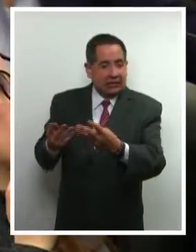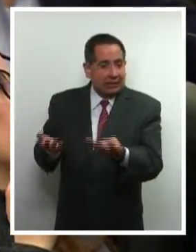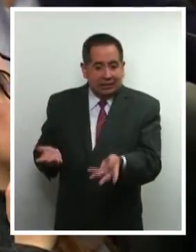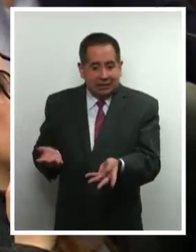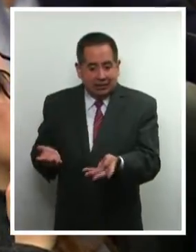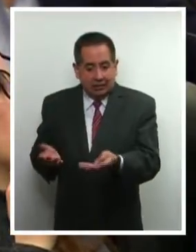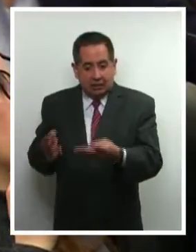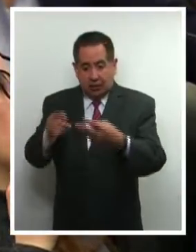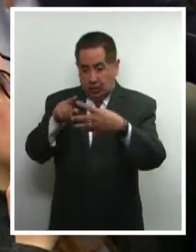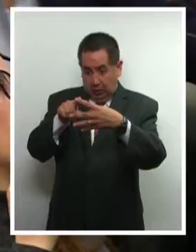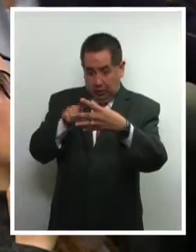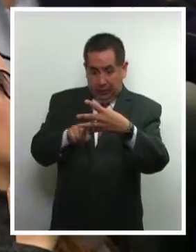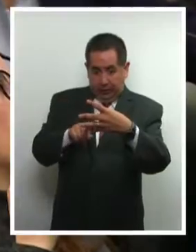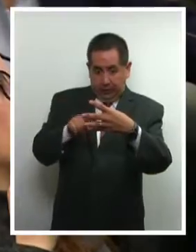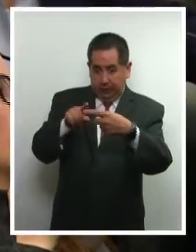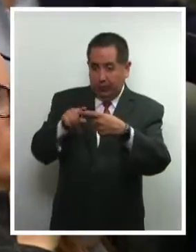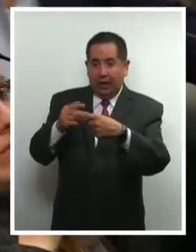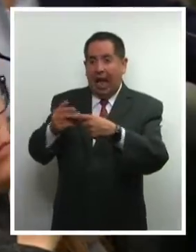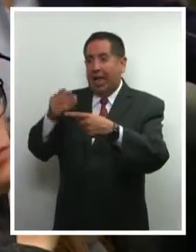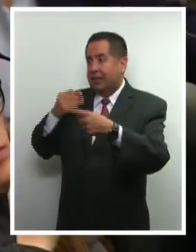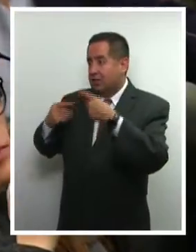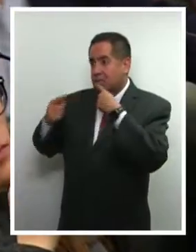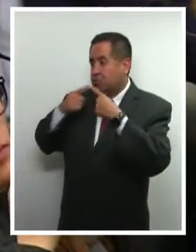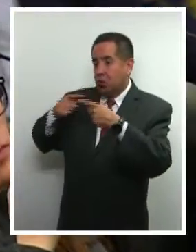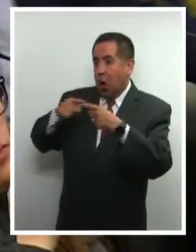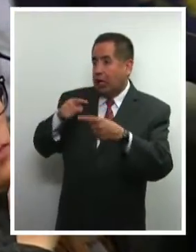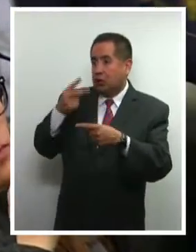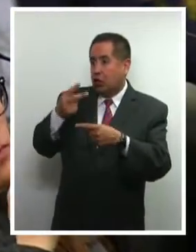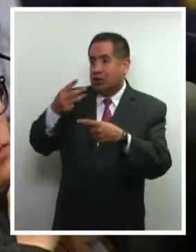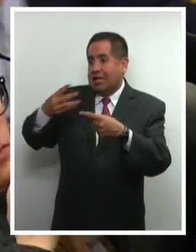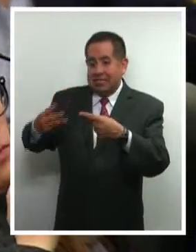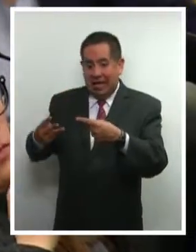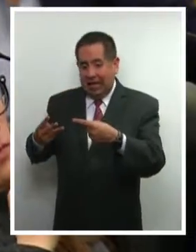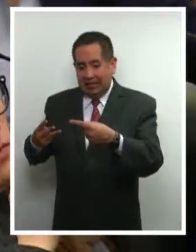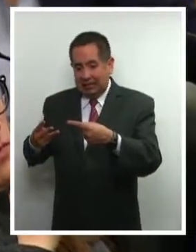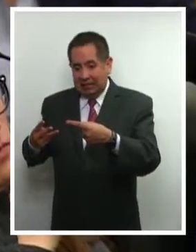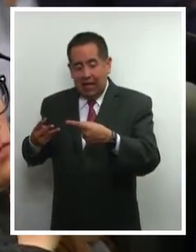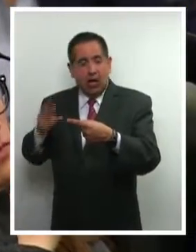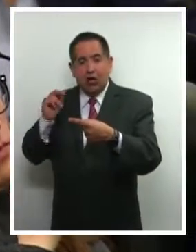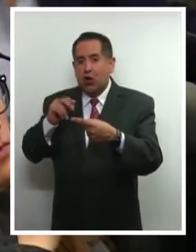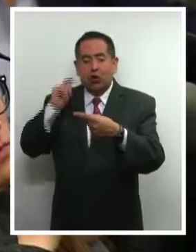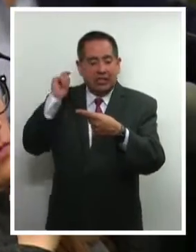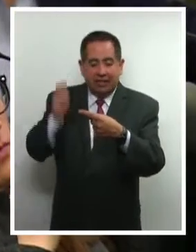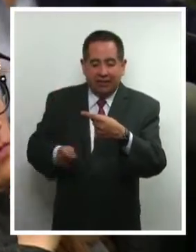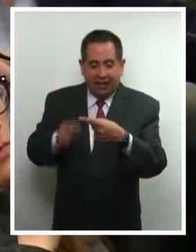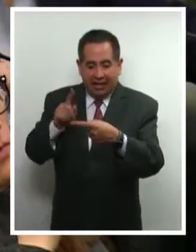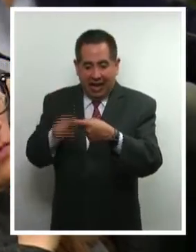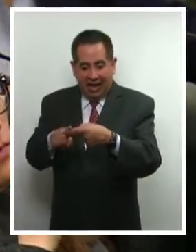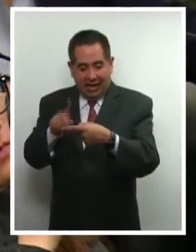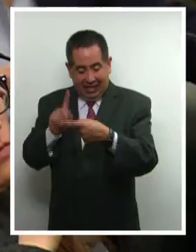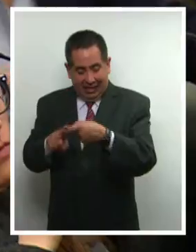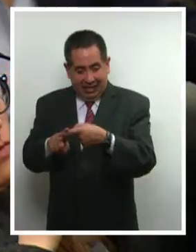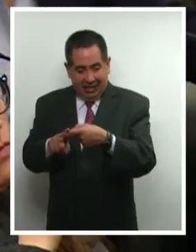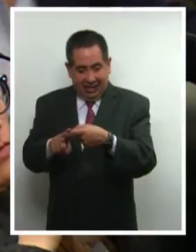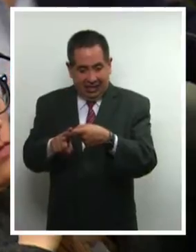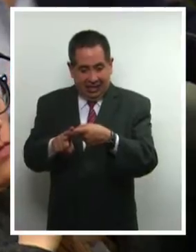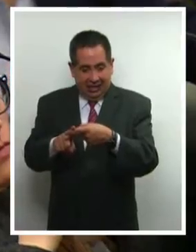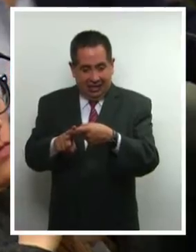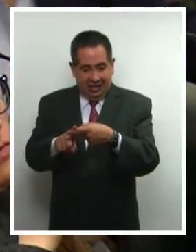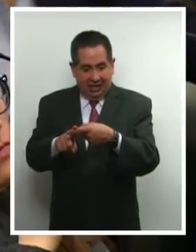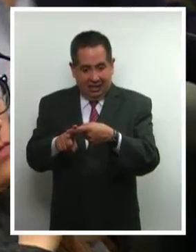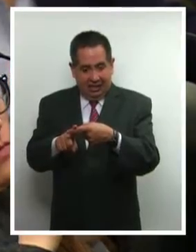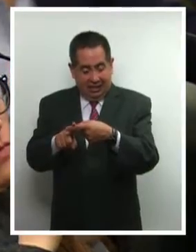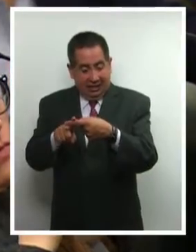que una reserva no haya alcanzado las 2/3 partes no implica que la parte